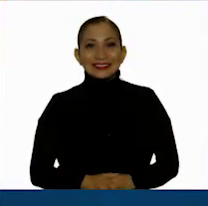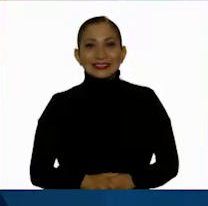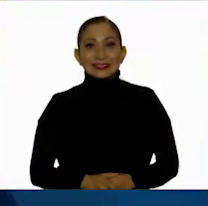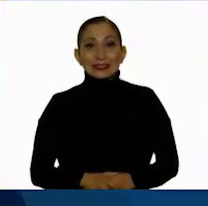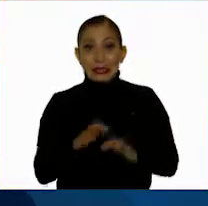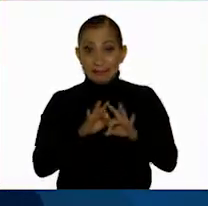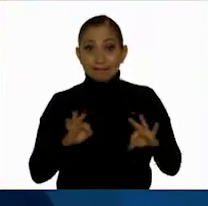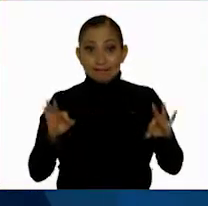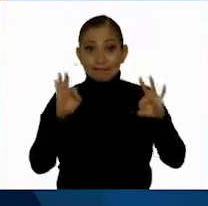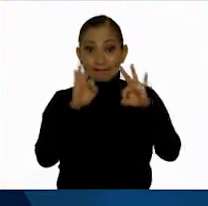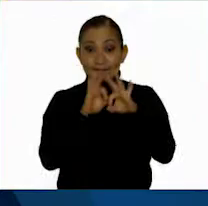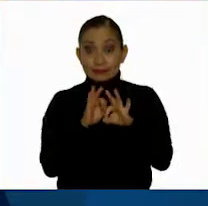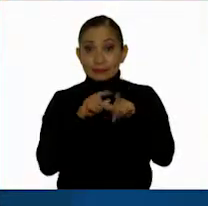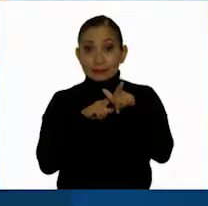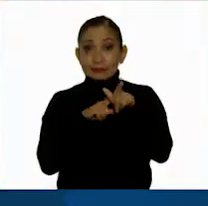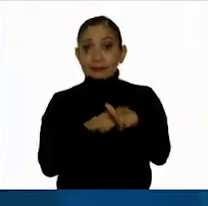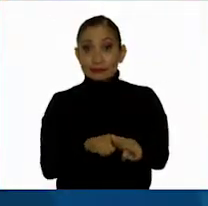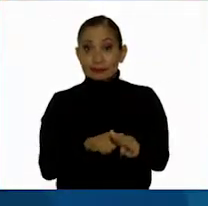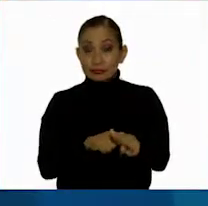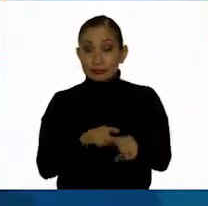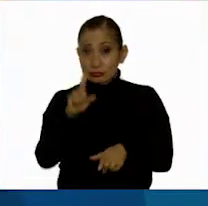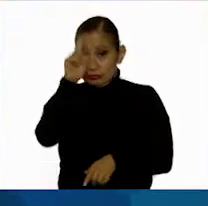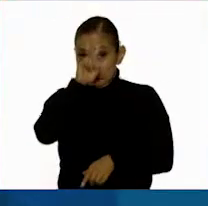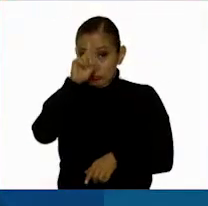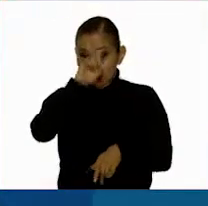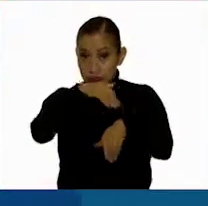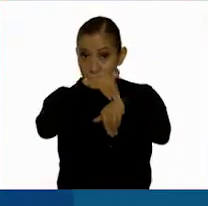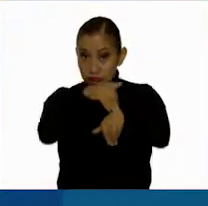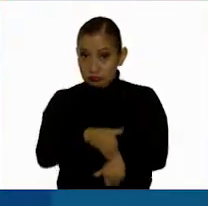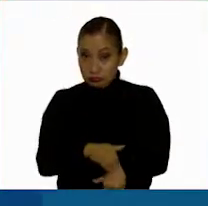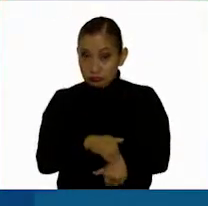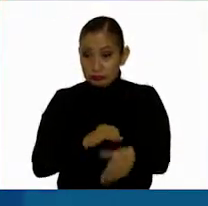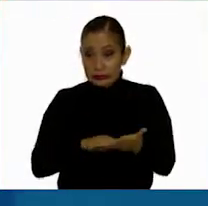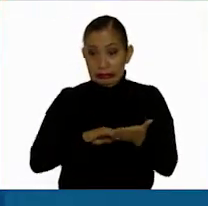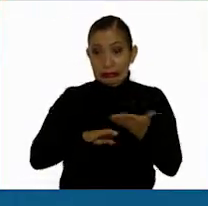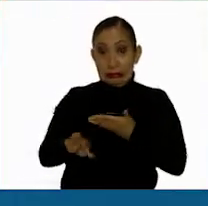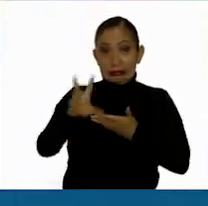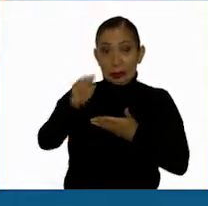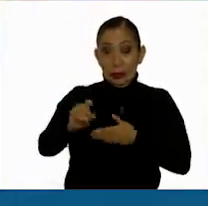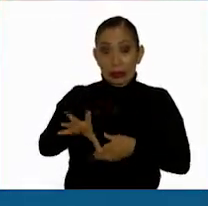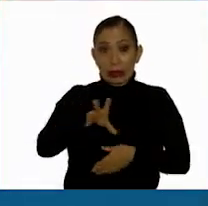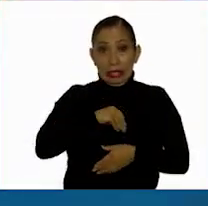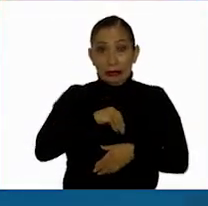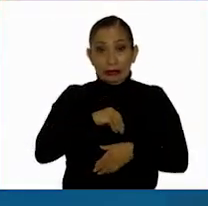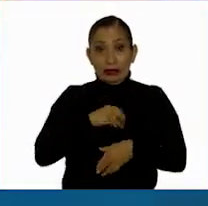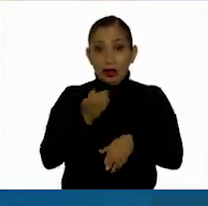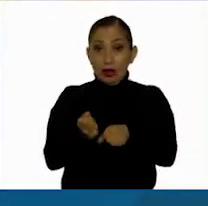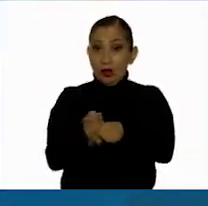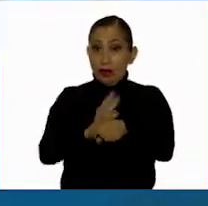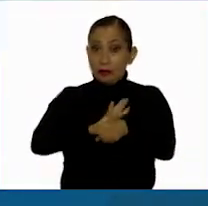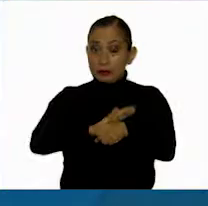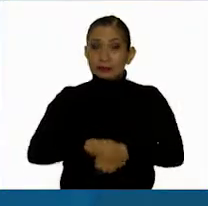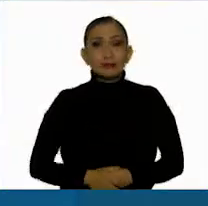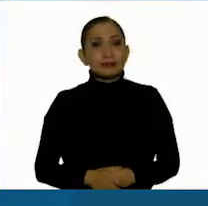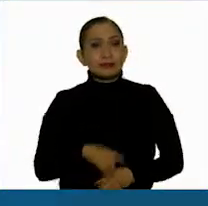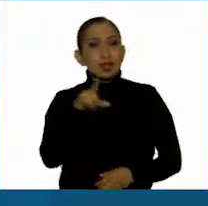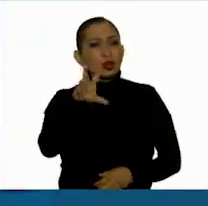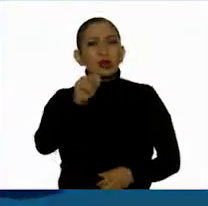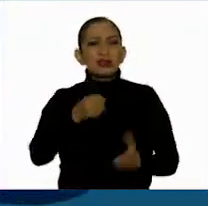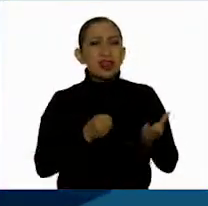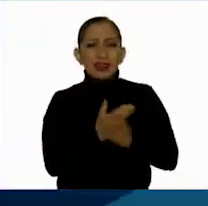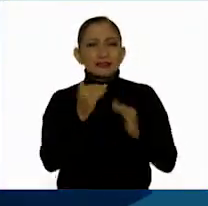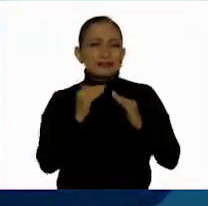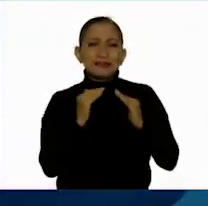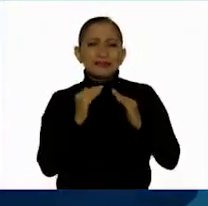Es muy importante continuar con las recomendaciones para evitar contagios de COVID. Trata de